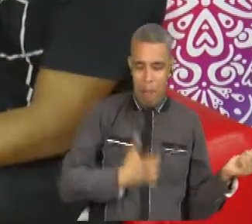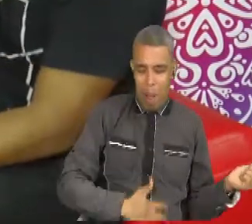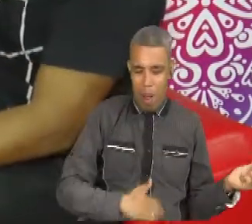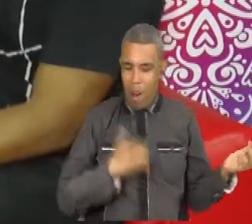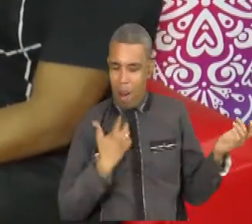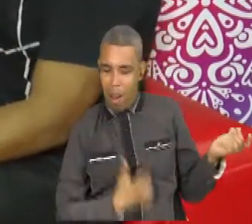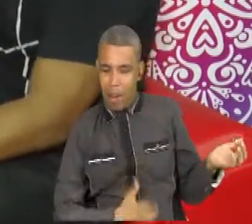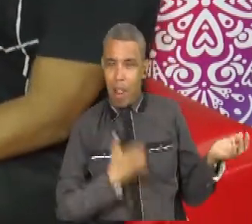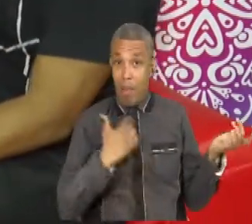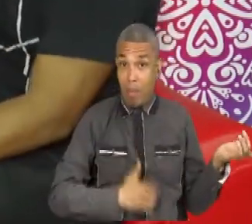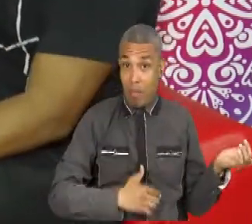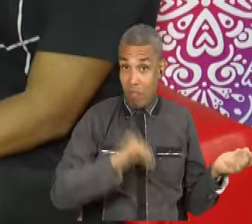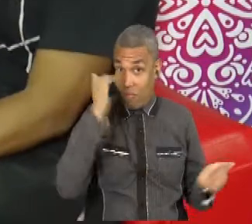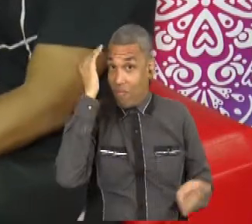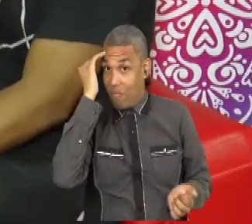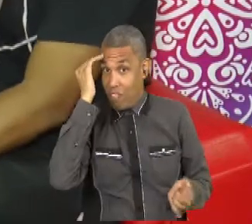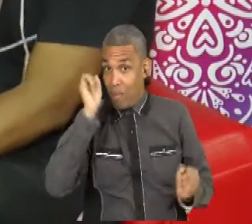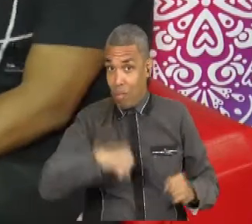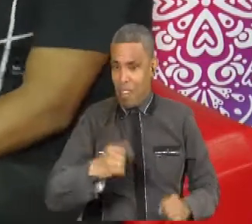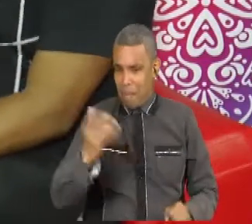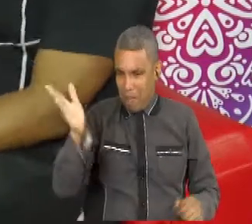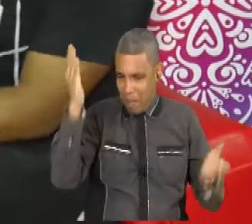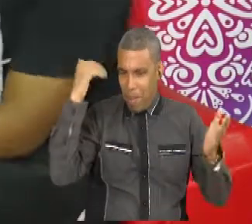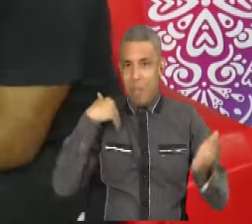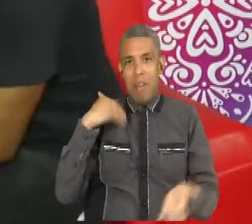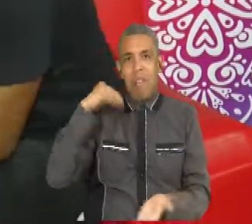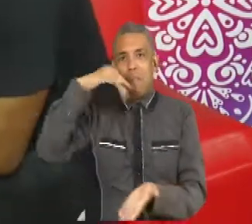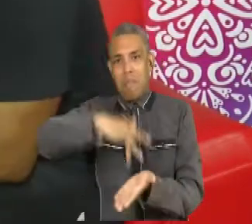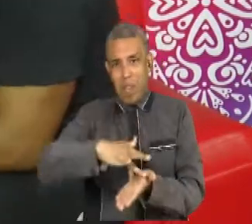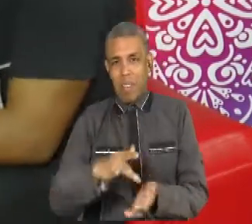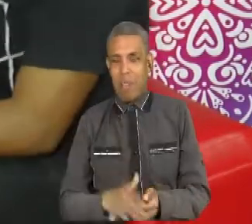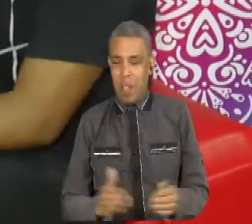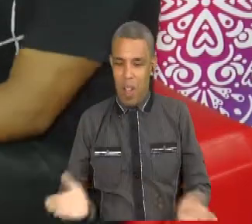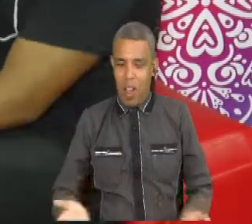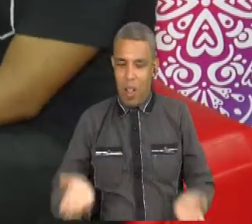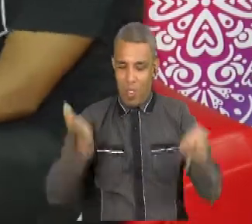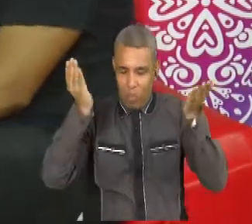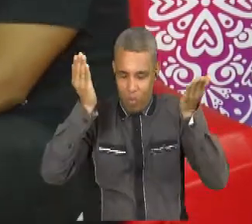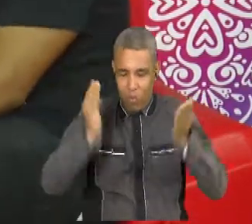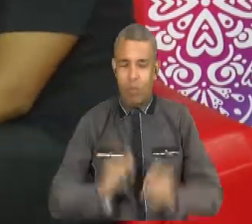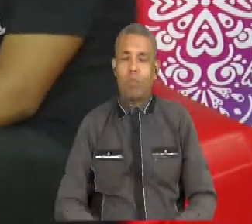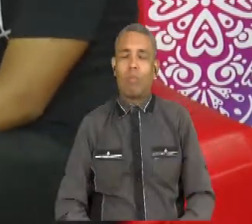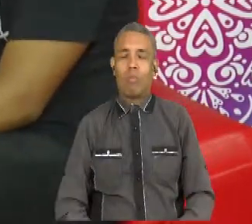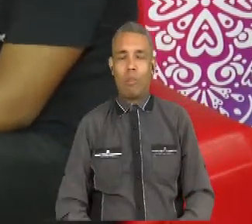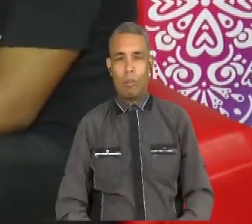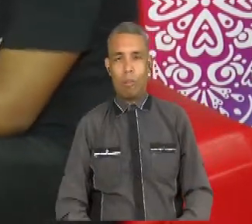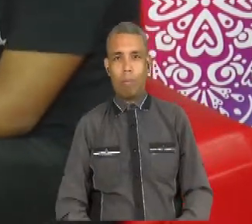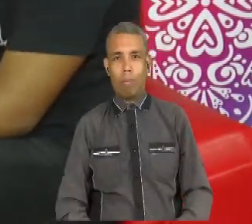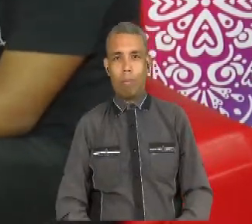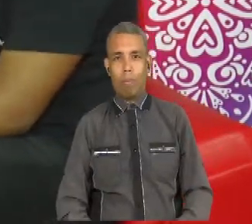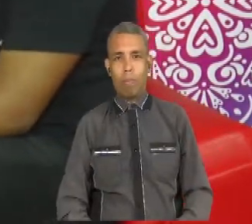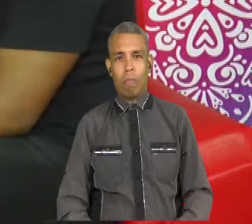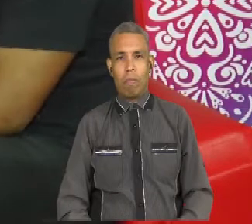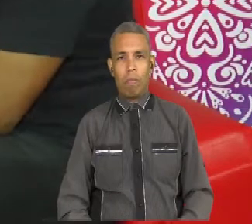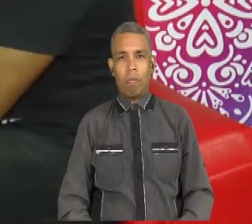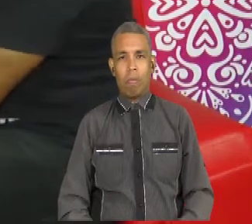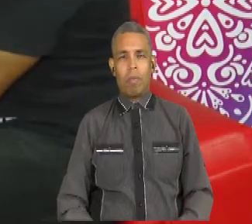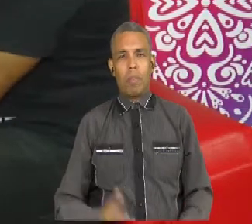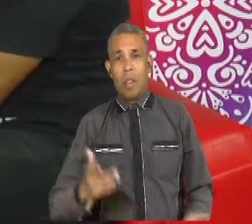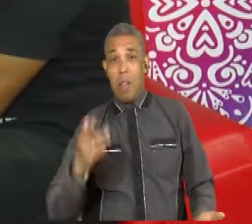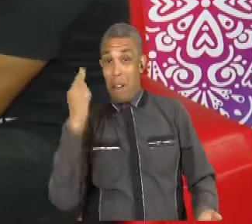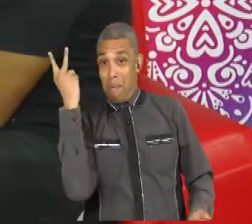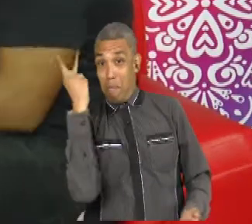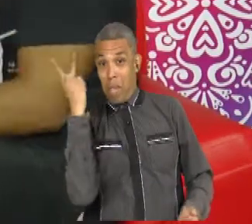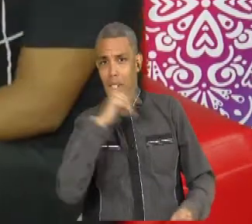Ya saben, queridos televidentes, aquí en la cervecería se apoya el talento local, pero el talento local del bueno. ¿Qué vamos a encontrar en tu presentación aquí